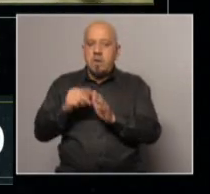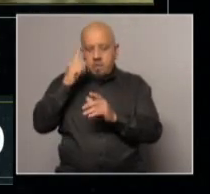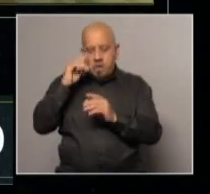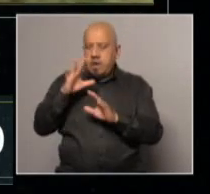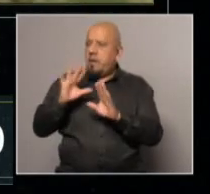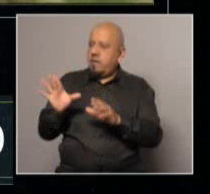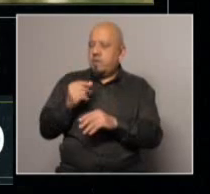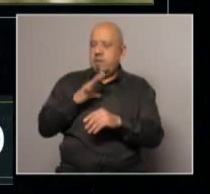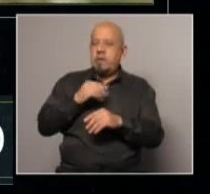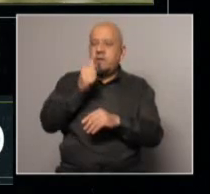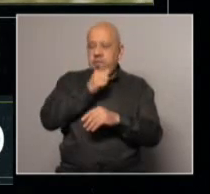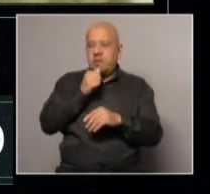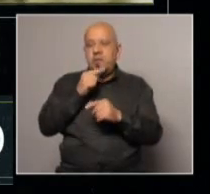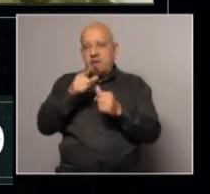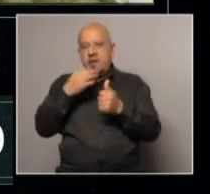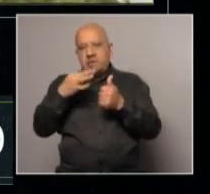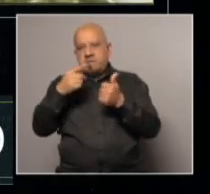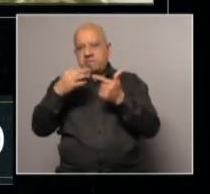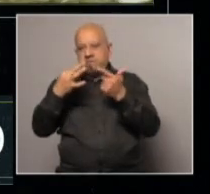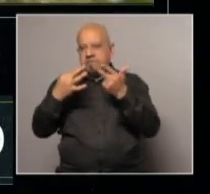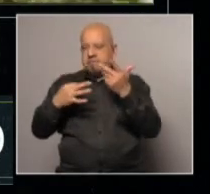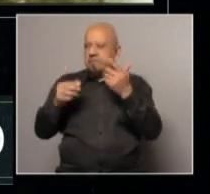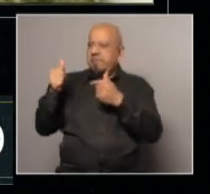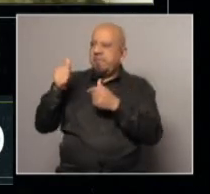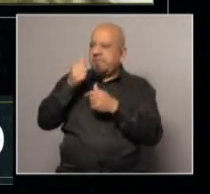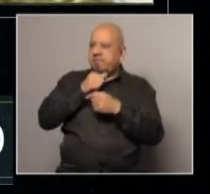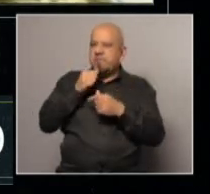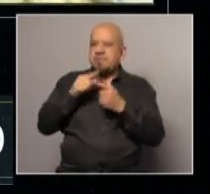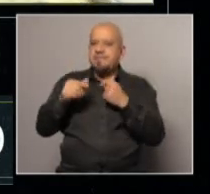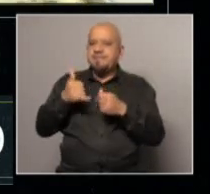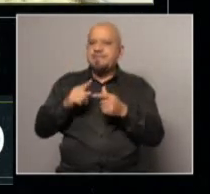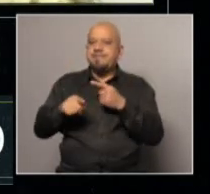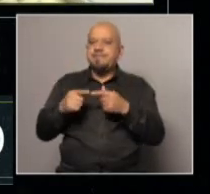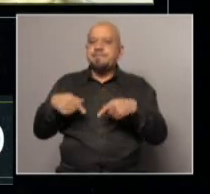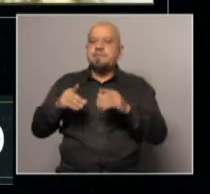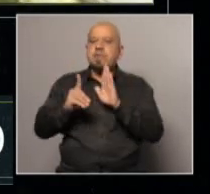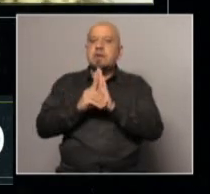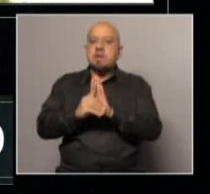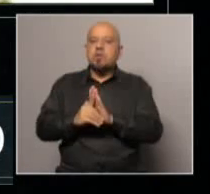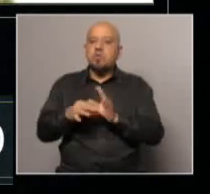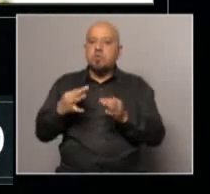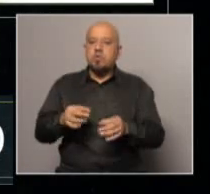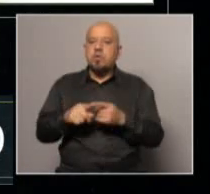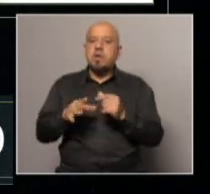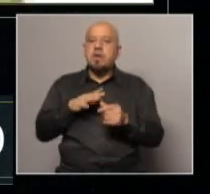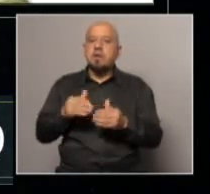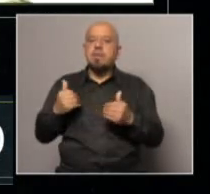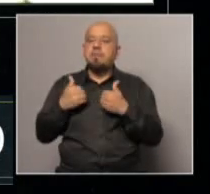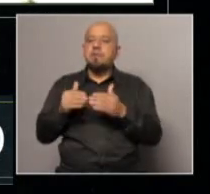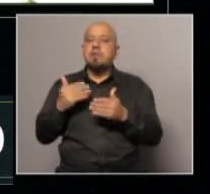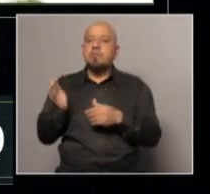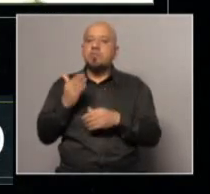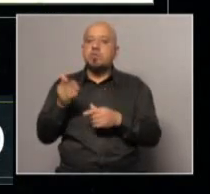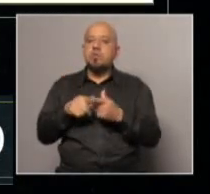todo, el Ejecutivo dicta las leyes que tiene que dictar, o los decretos, y hay que empezar a producir. ¿Cuánto